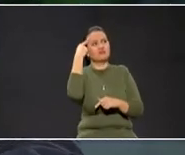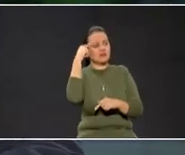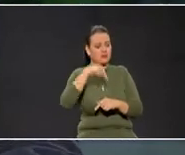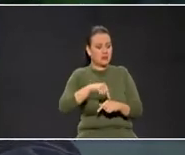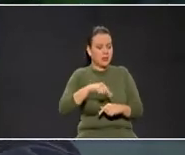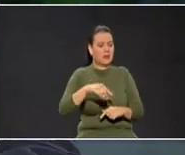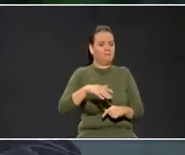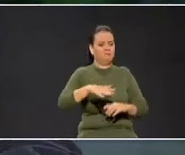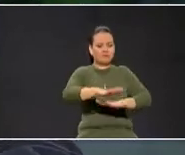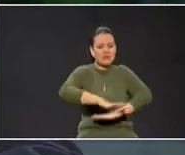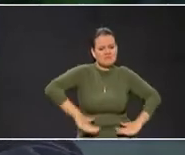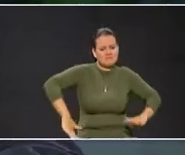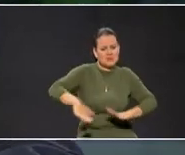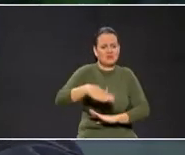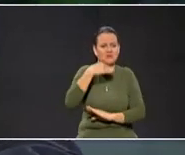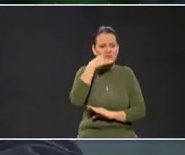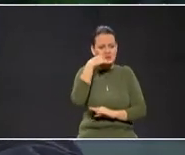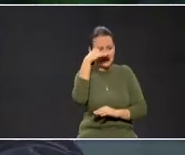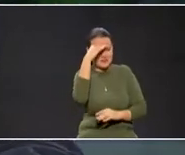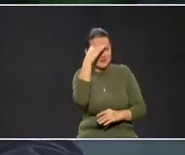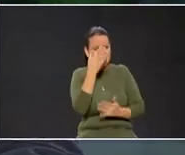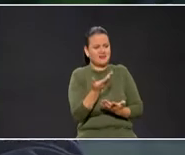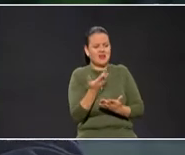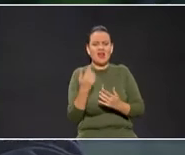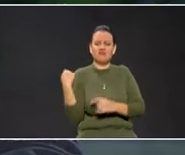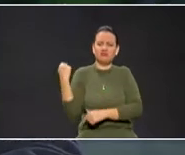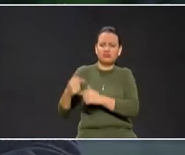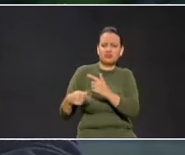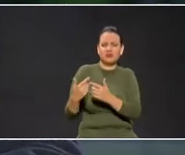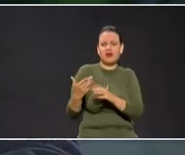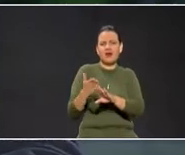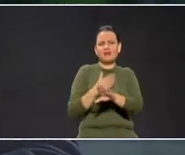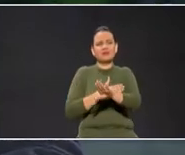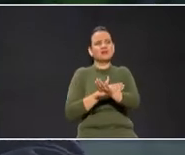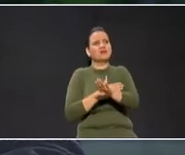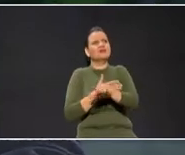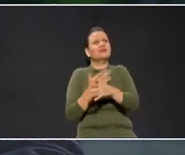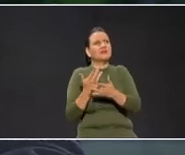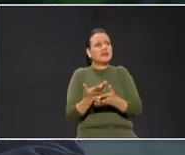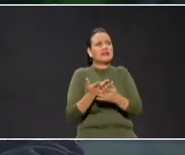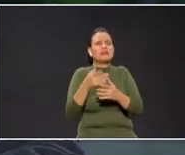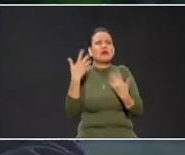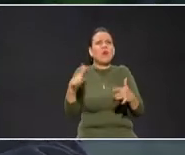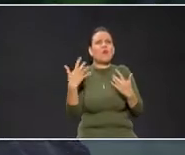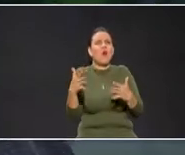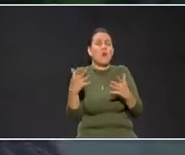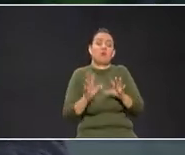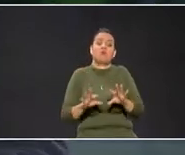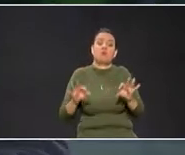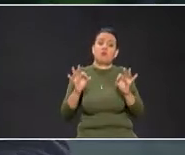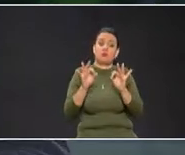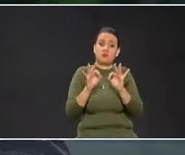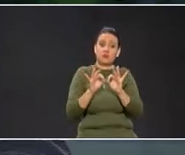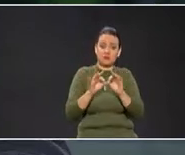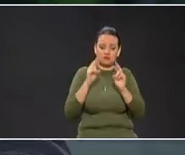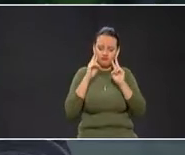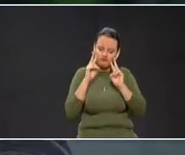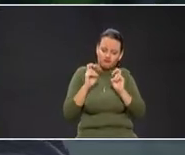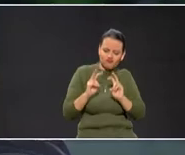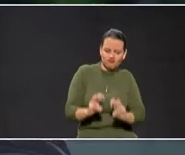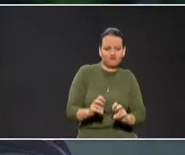está dictaminado que debe hacerse en densidad es decir hacia lo alto pues es muy factible y hay